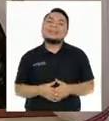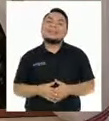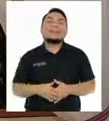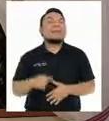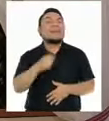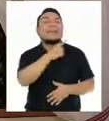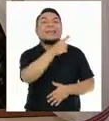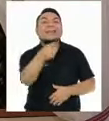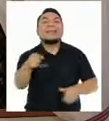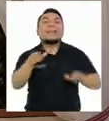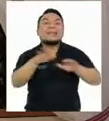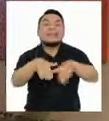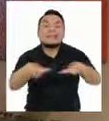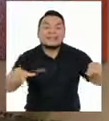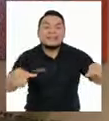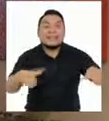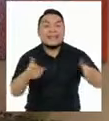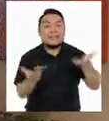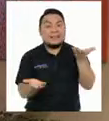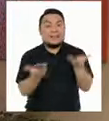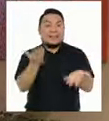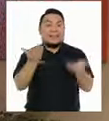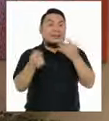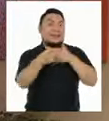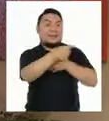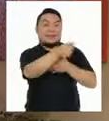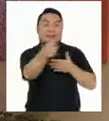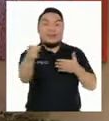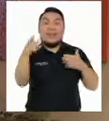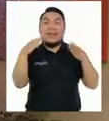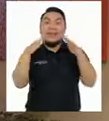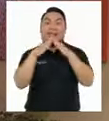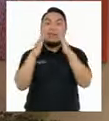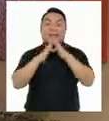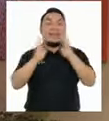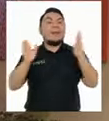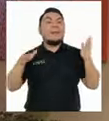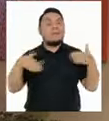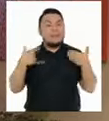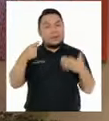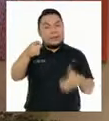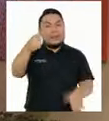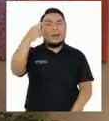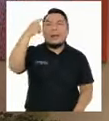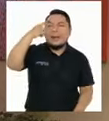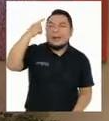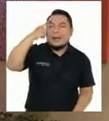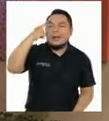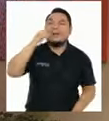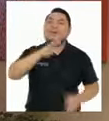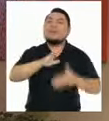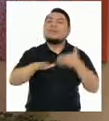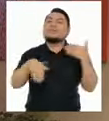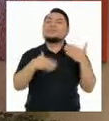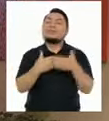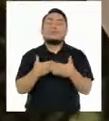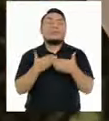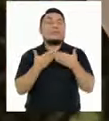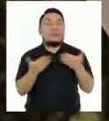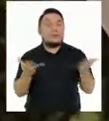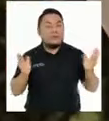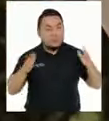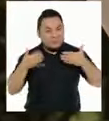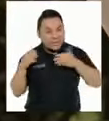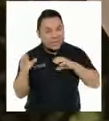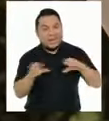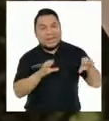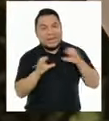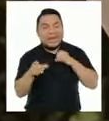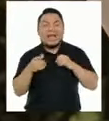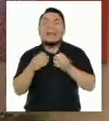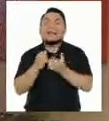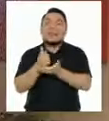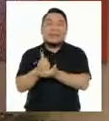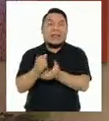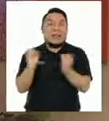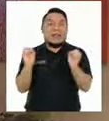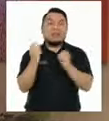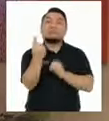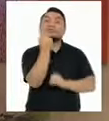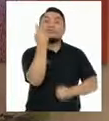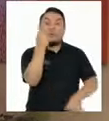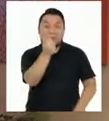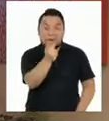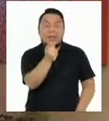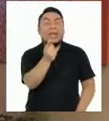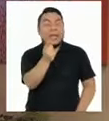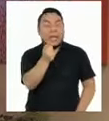Niñas y niños, seguramente ustedes en casa pueden darse cuenta de todas las cosas que pueden hacer sin ayuda.